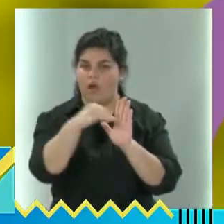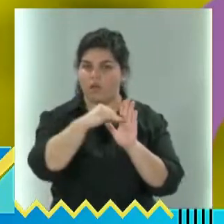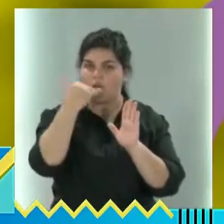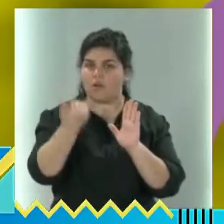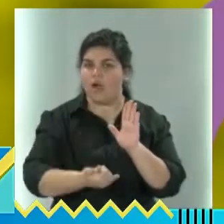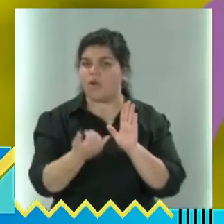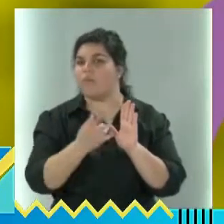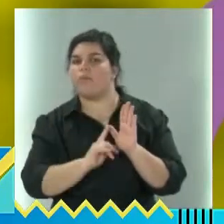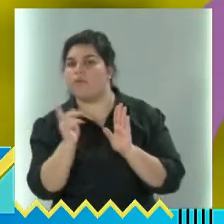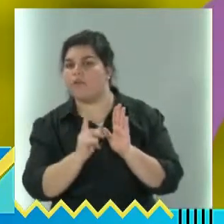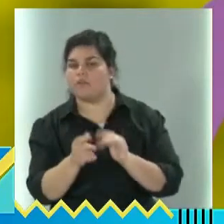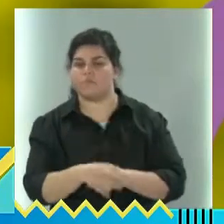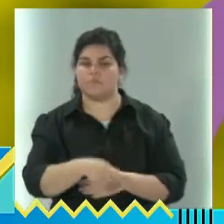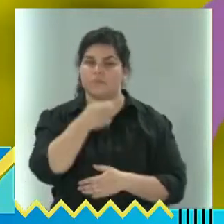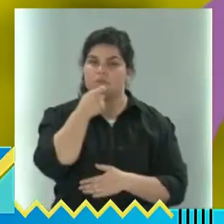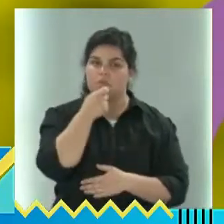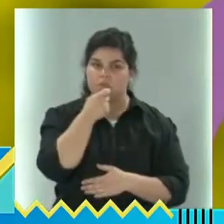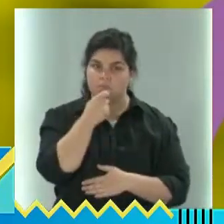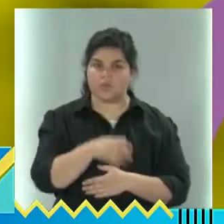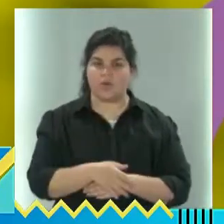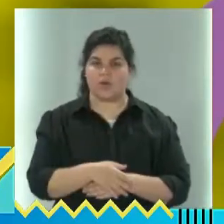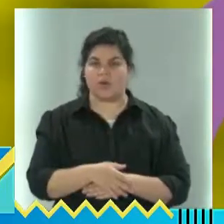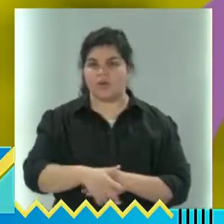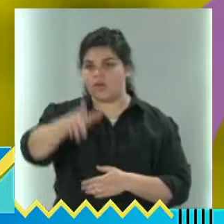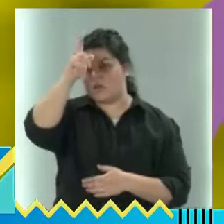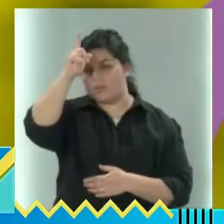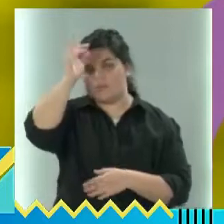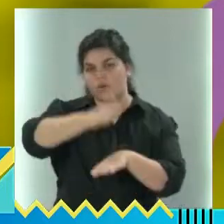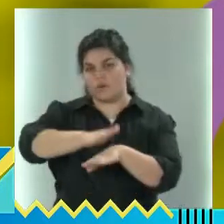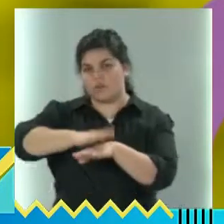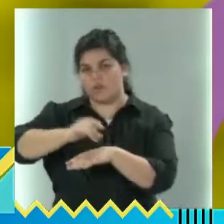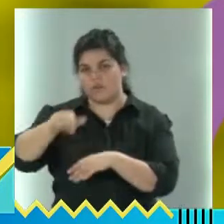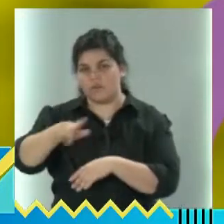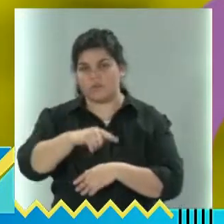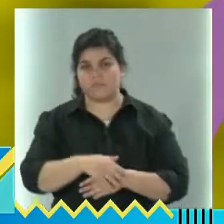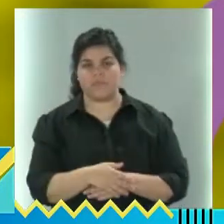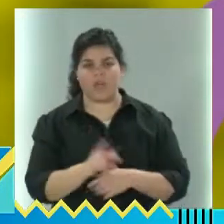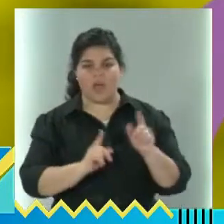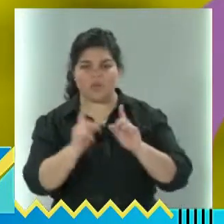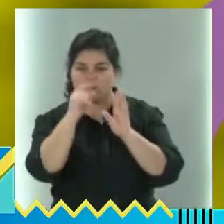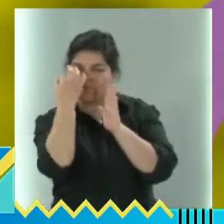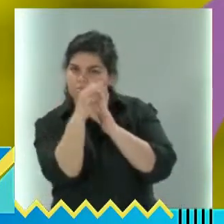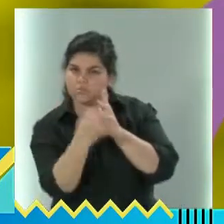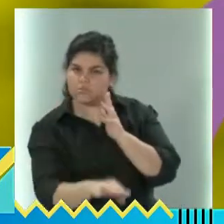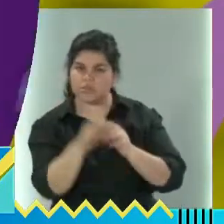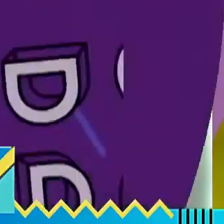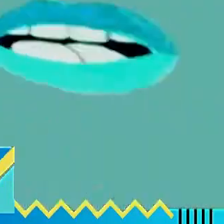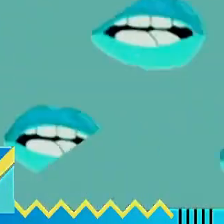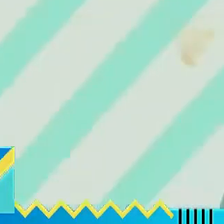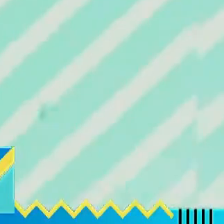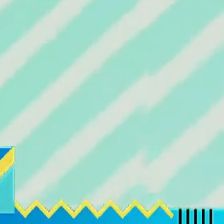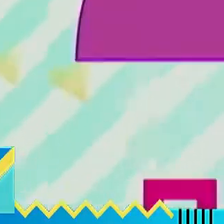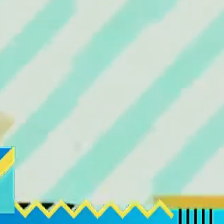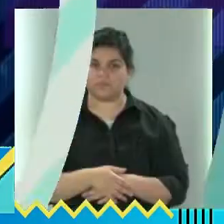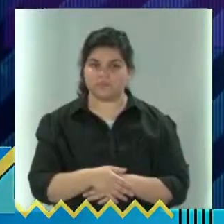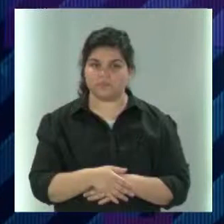¿sí? Por ejemplo, las contravenciones contra la autoridad, ¿sí? Repasemos algunas para entender por qué quizás la polémica a partir de todo